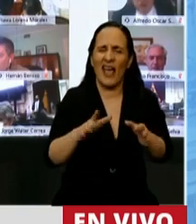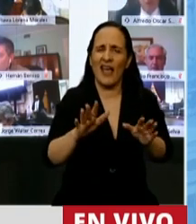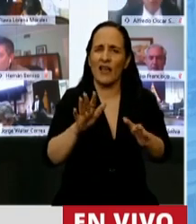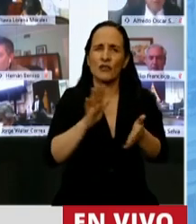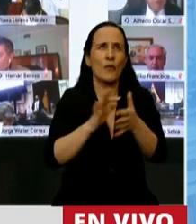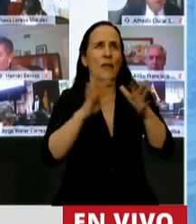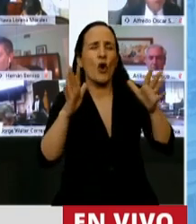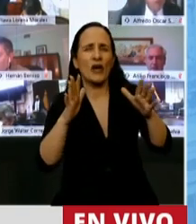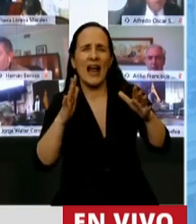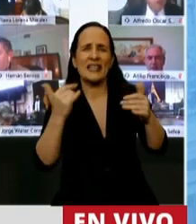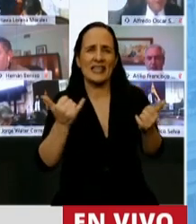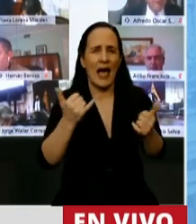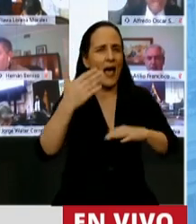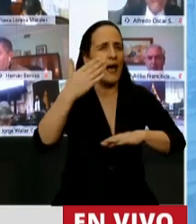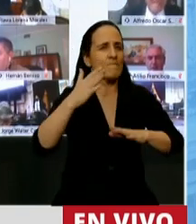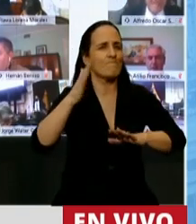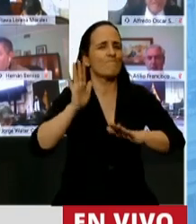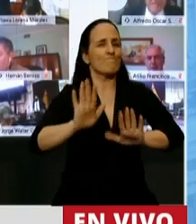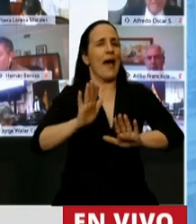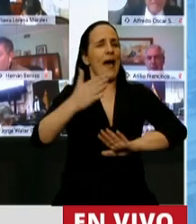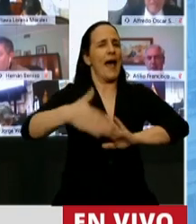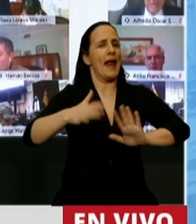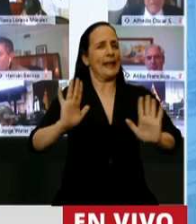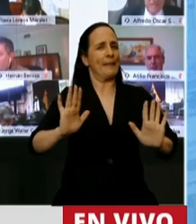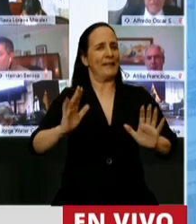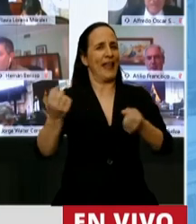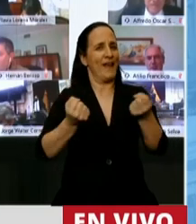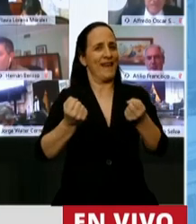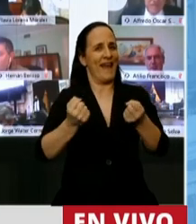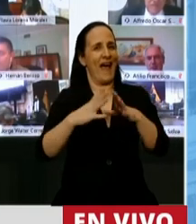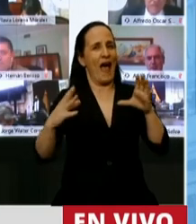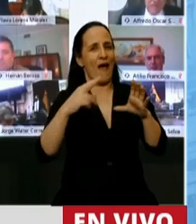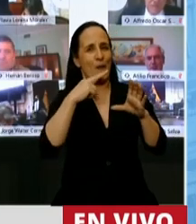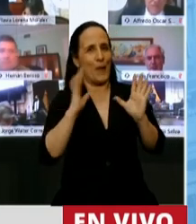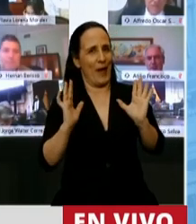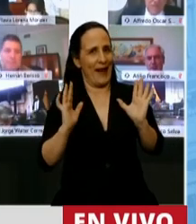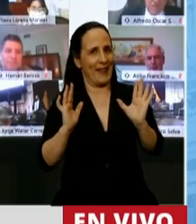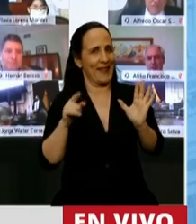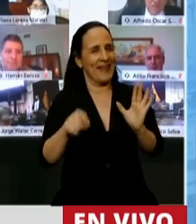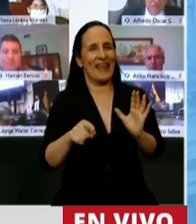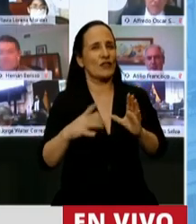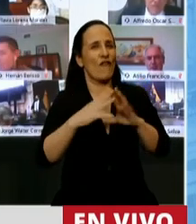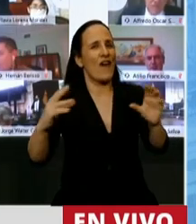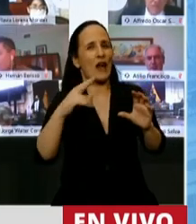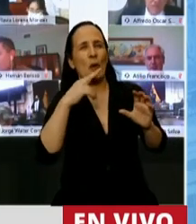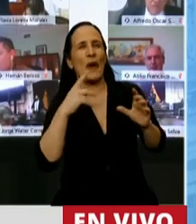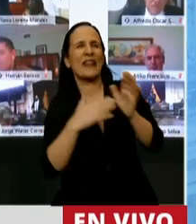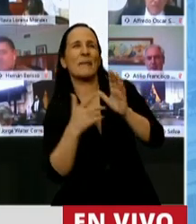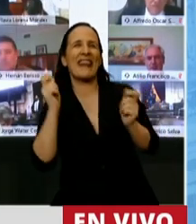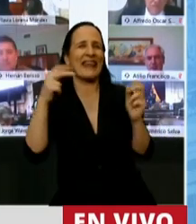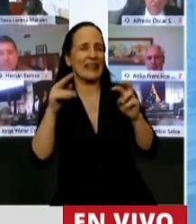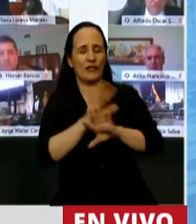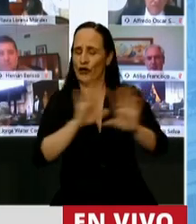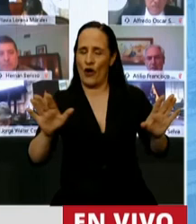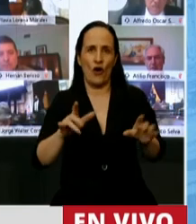cuestión democrática, que son los Falcon Verdes. Porque los Falcon Verdes no se pueden interpretar. Los Falcon Verdes son Falcon Verdes. Y hay alguien